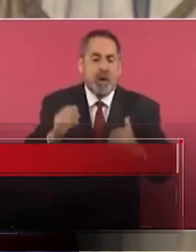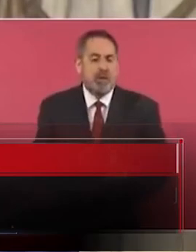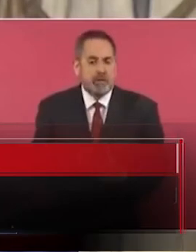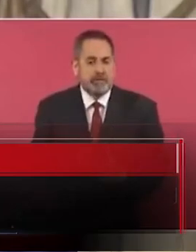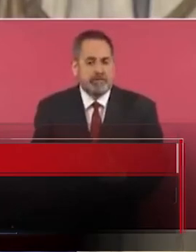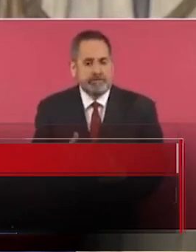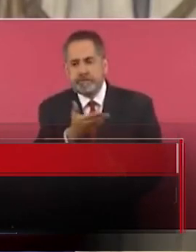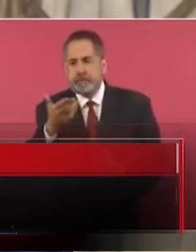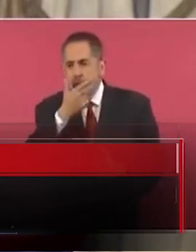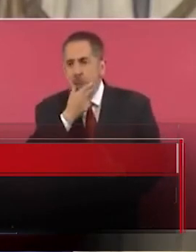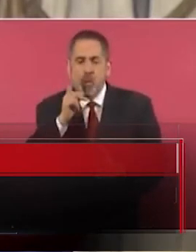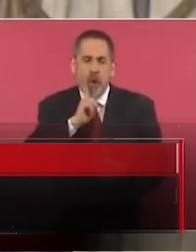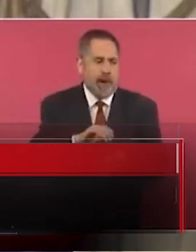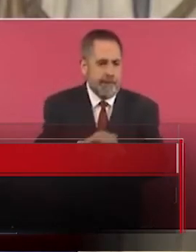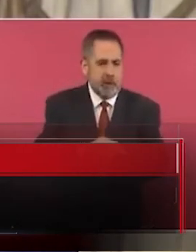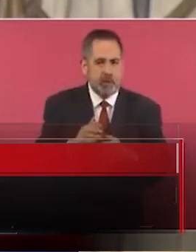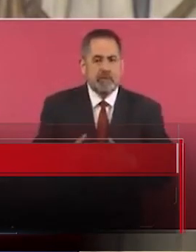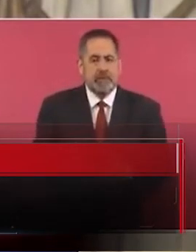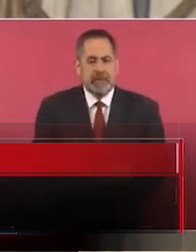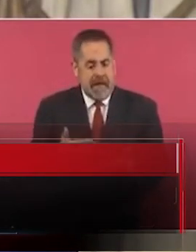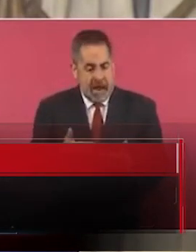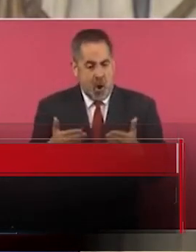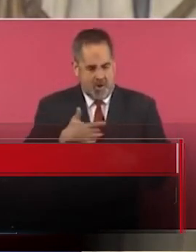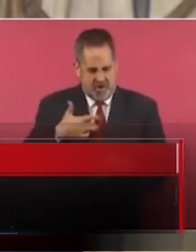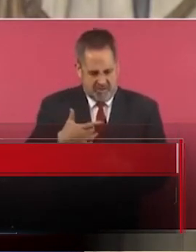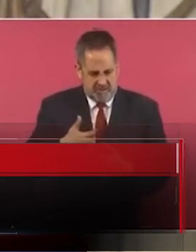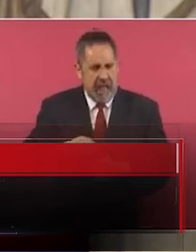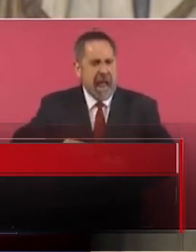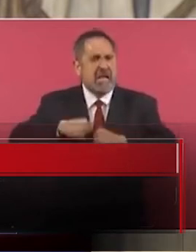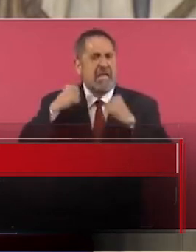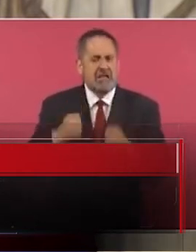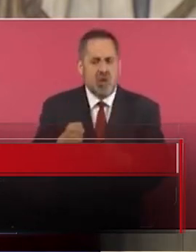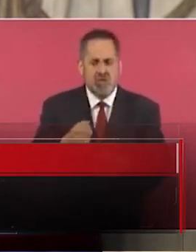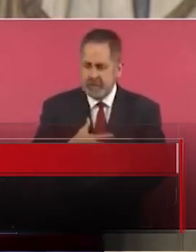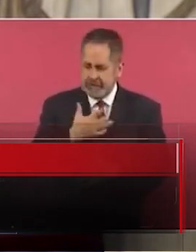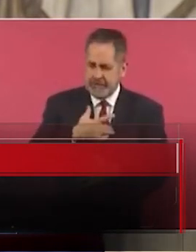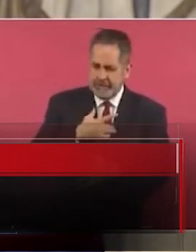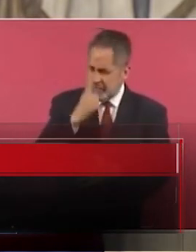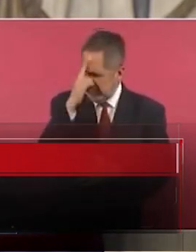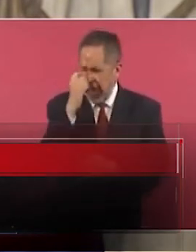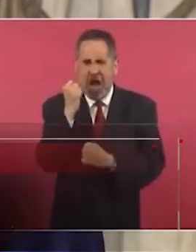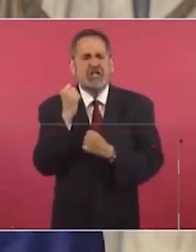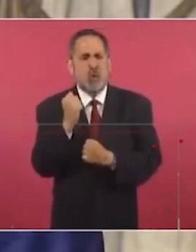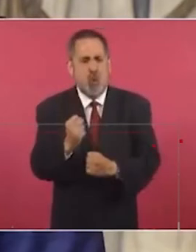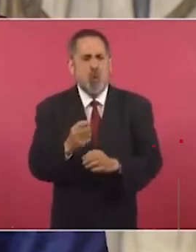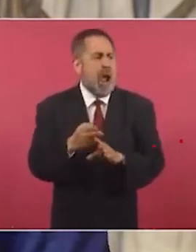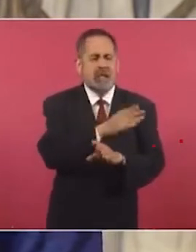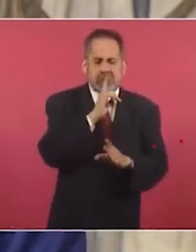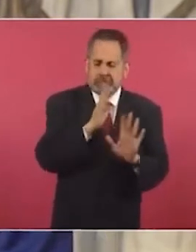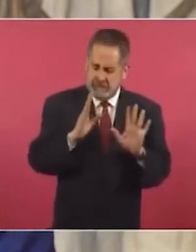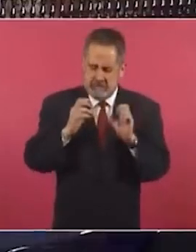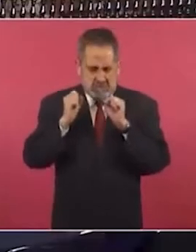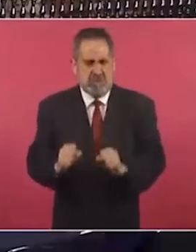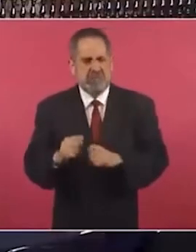Les confieso que ahora poseo más aplomo y serenidad que antes. Ha crecido